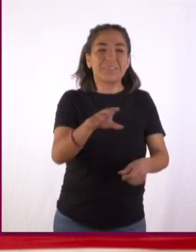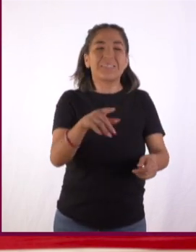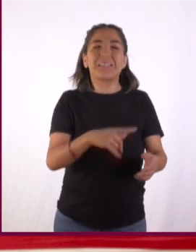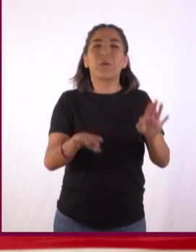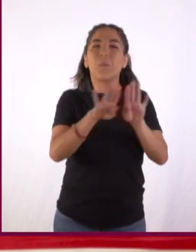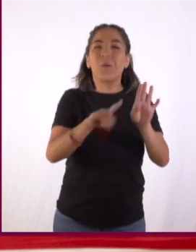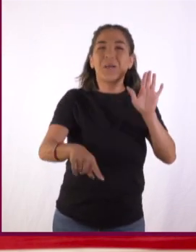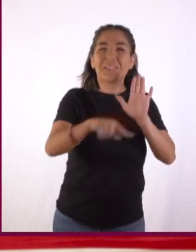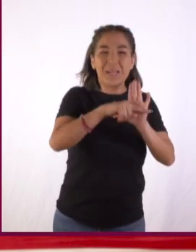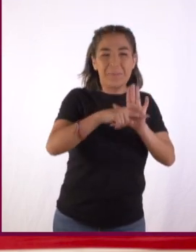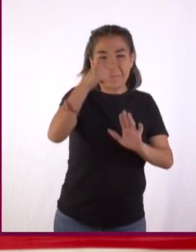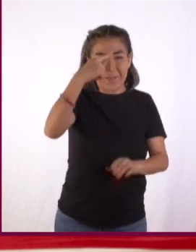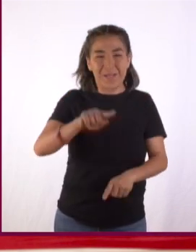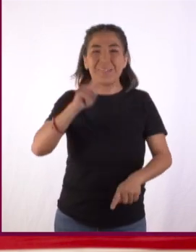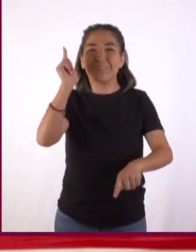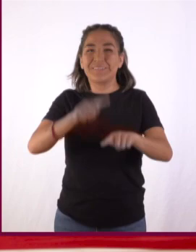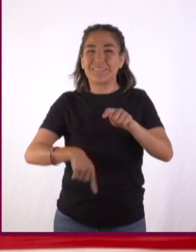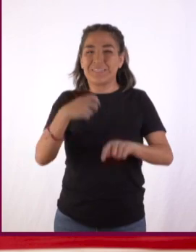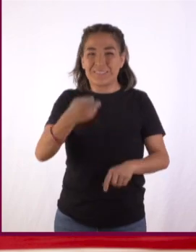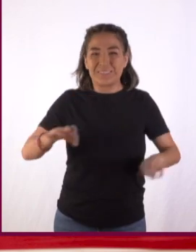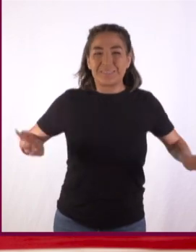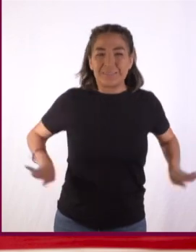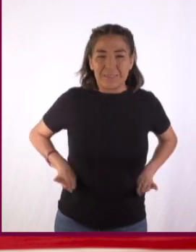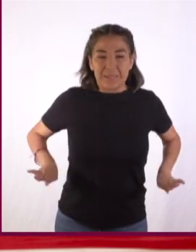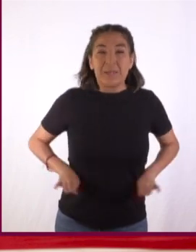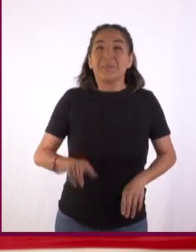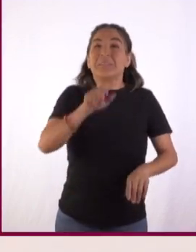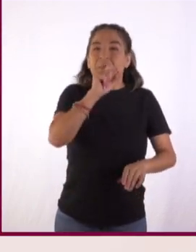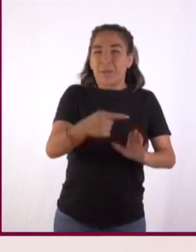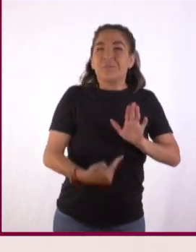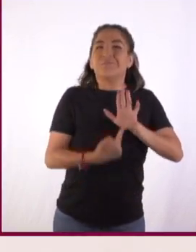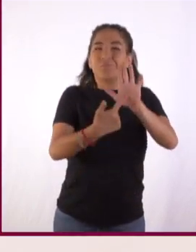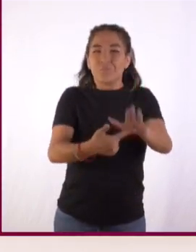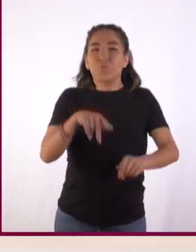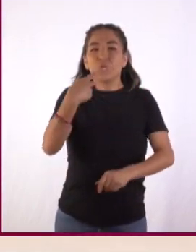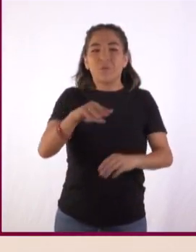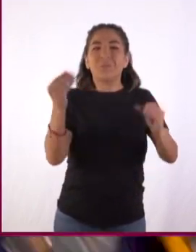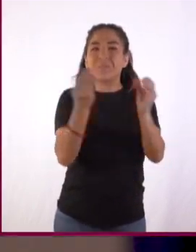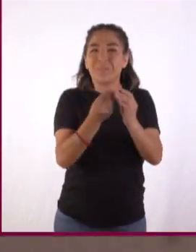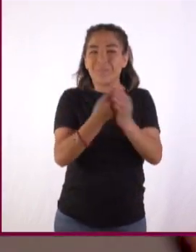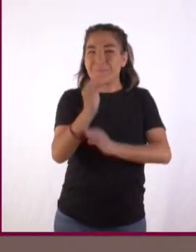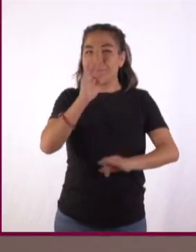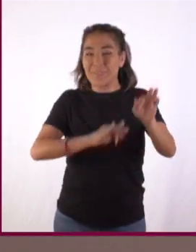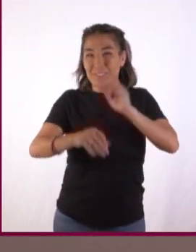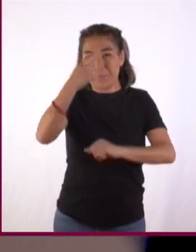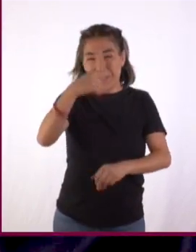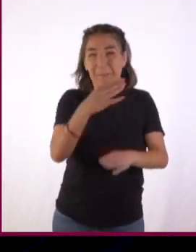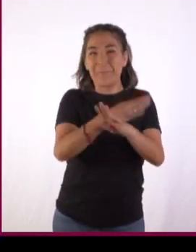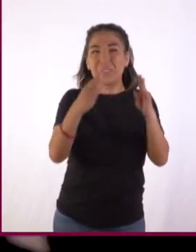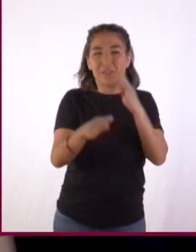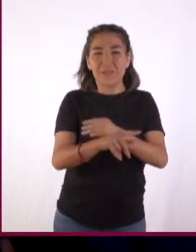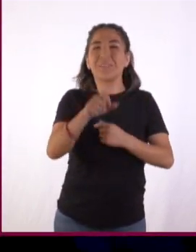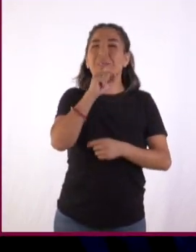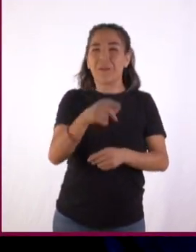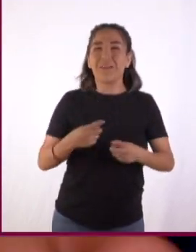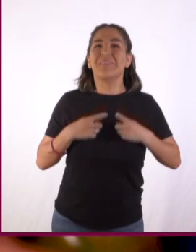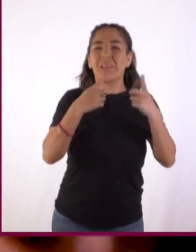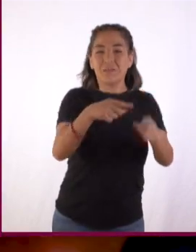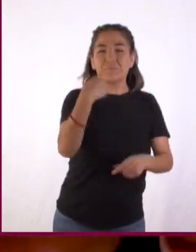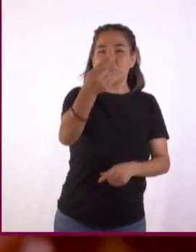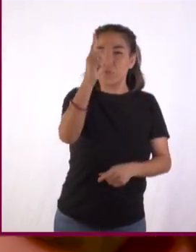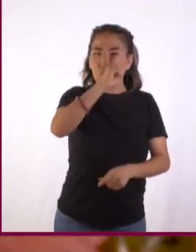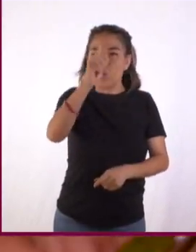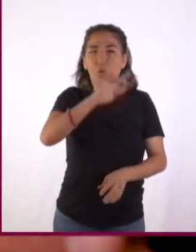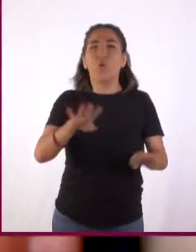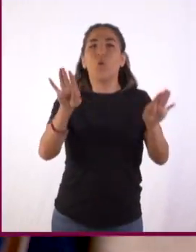un campo magnético negativo para quitarle esta propiedad. Además de demostrar una propiedad física de los materiales, también les